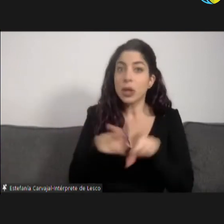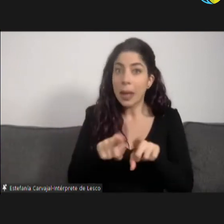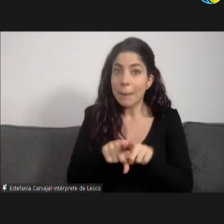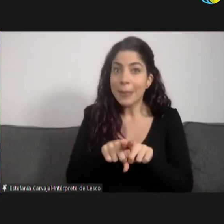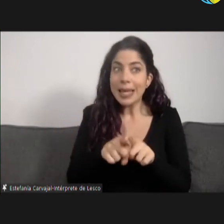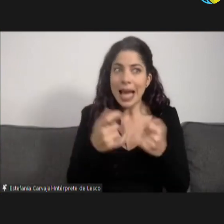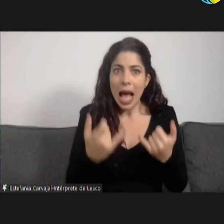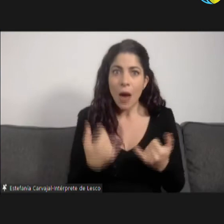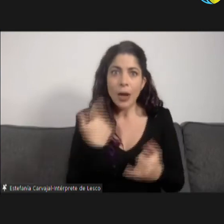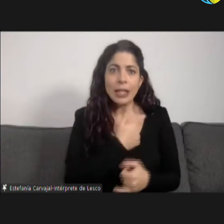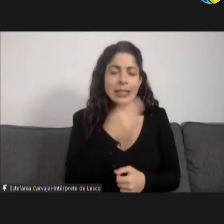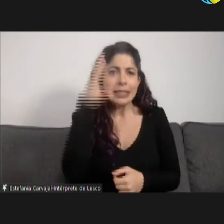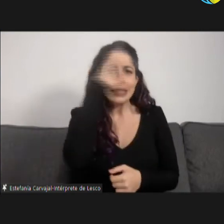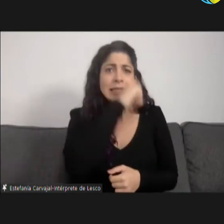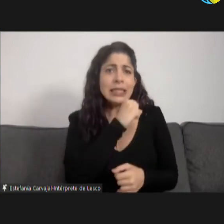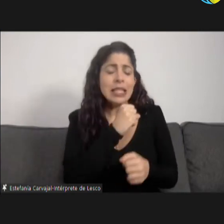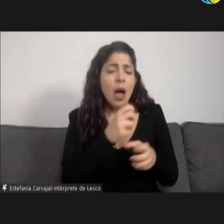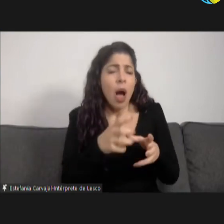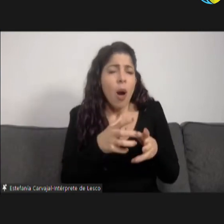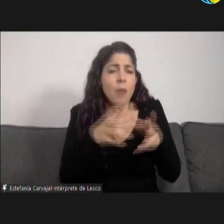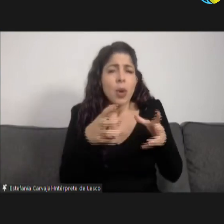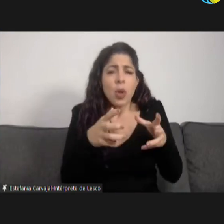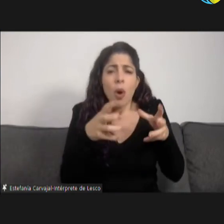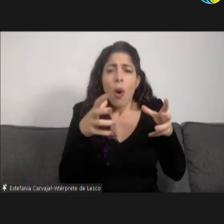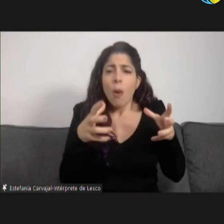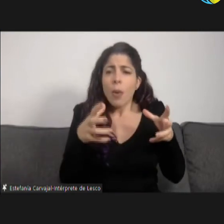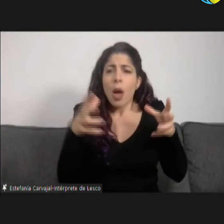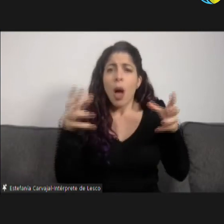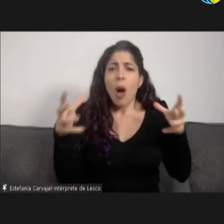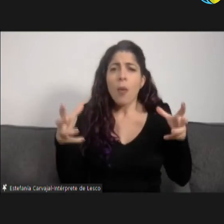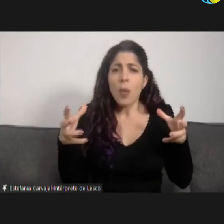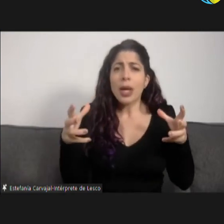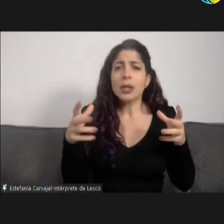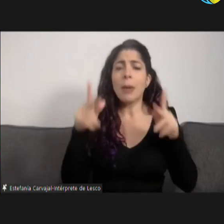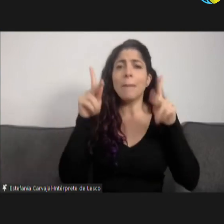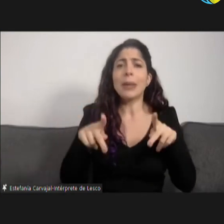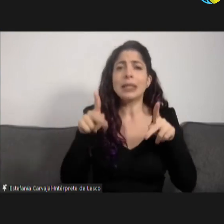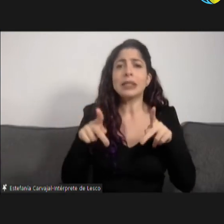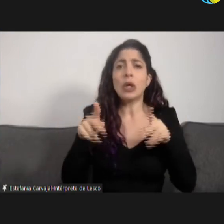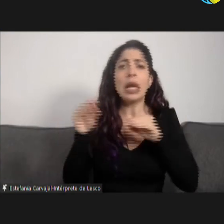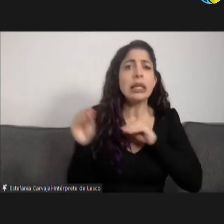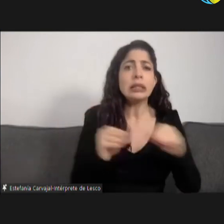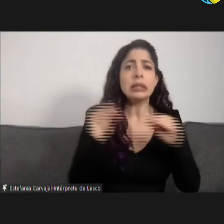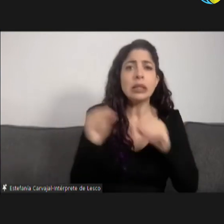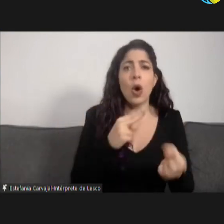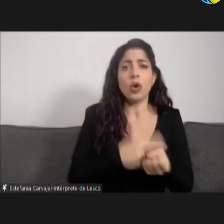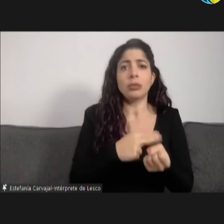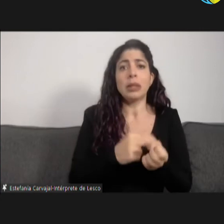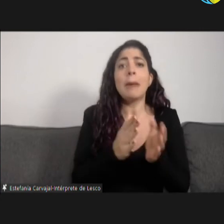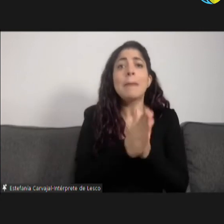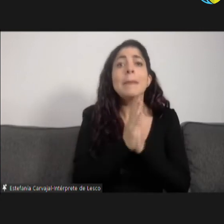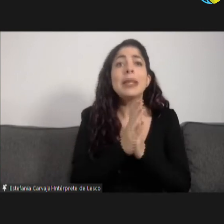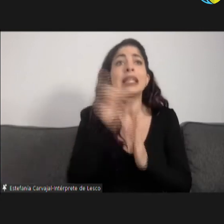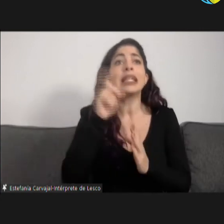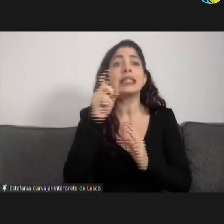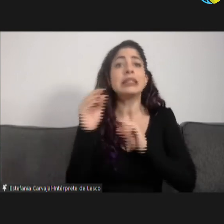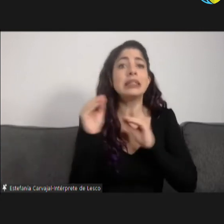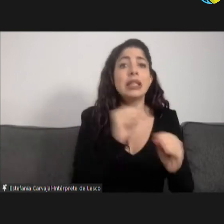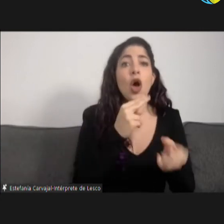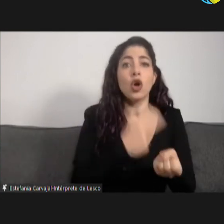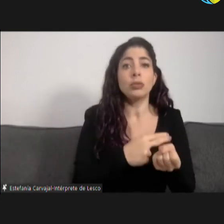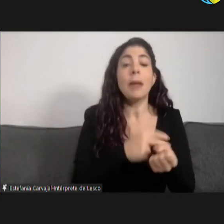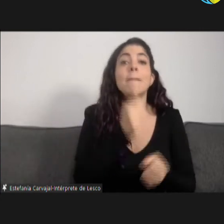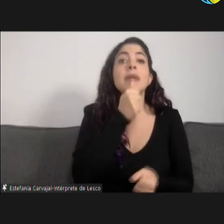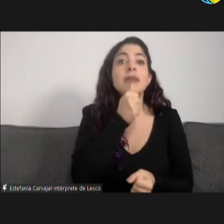estamos notando un aumento muy importante de internamientos y solicitud de hospitalización en los servicios privados,